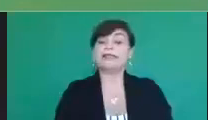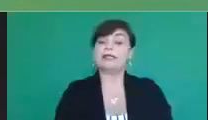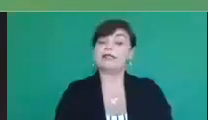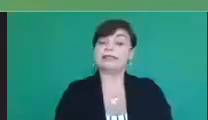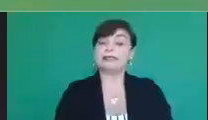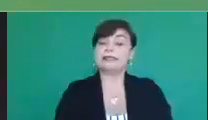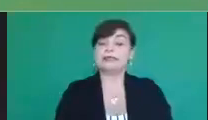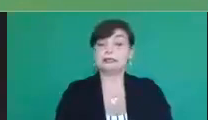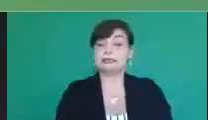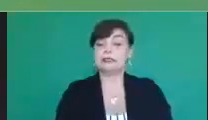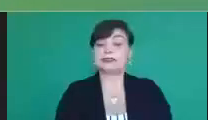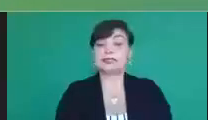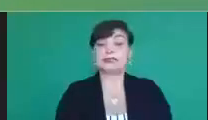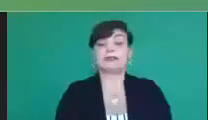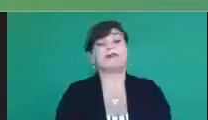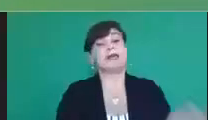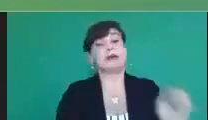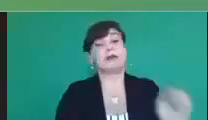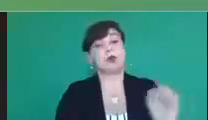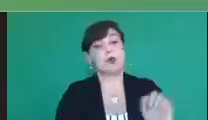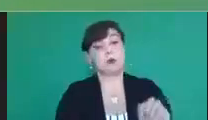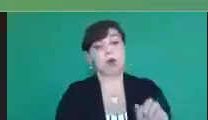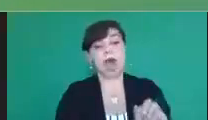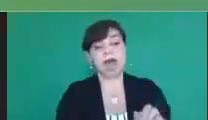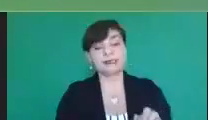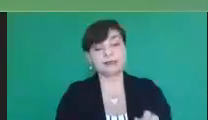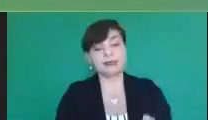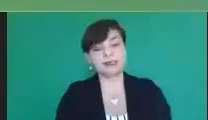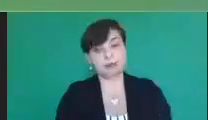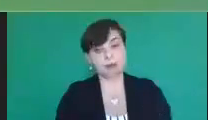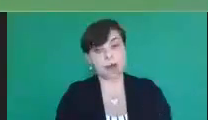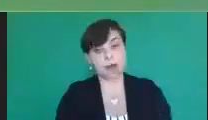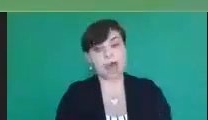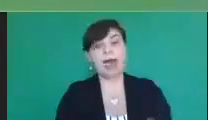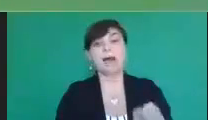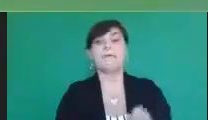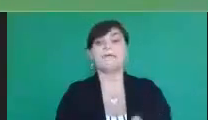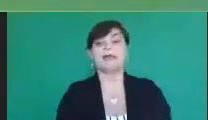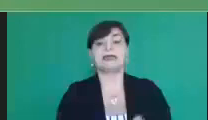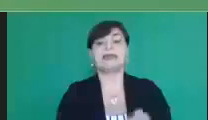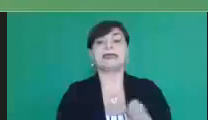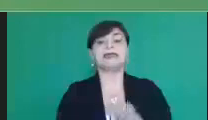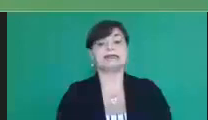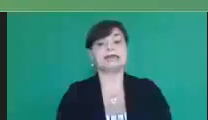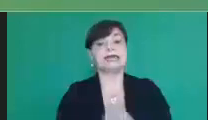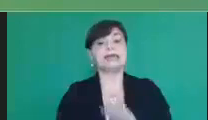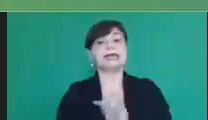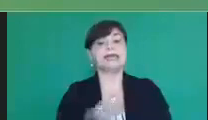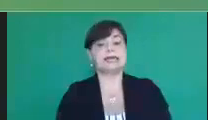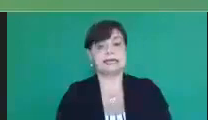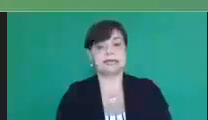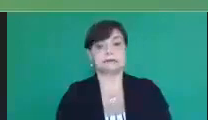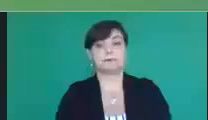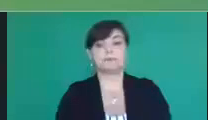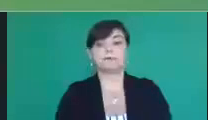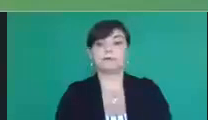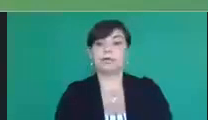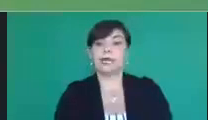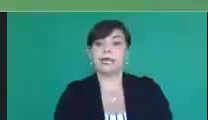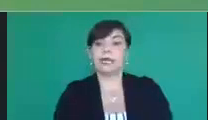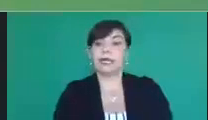los establecimientos se identificaron como establecimiento A, B, C y D.